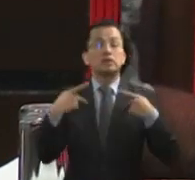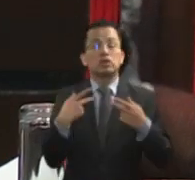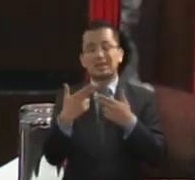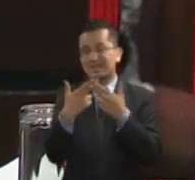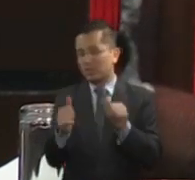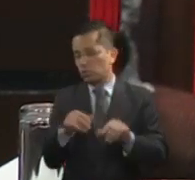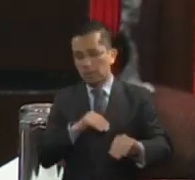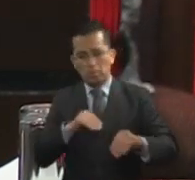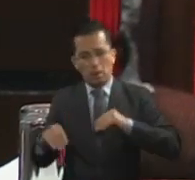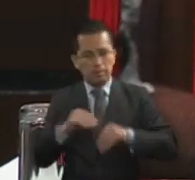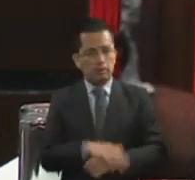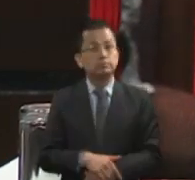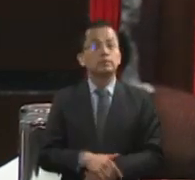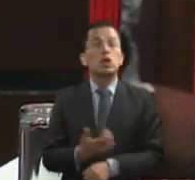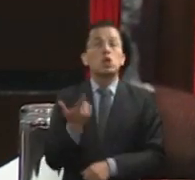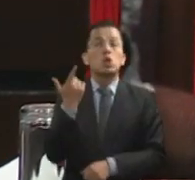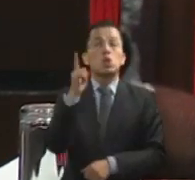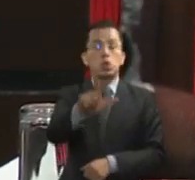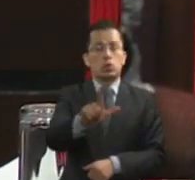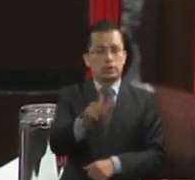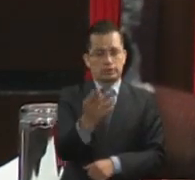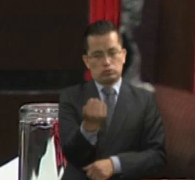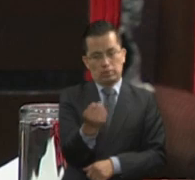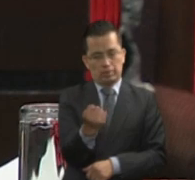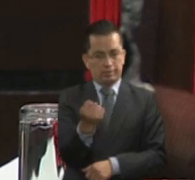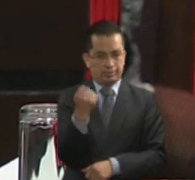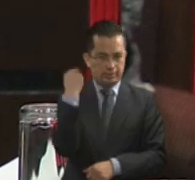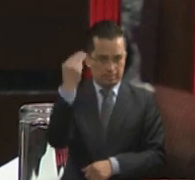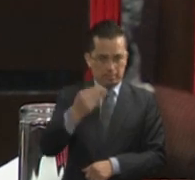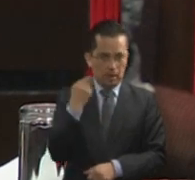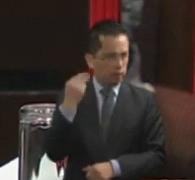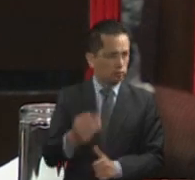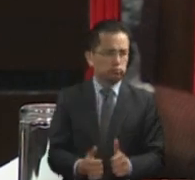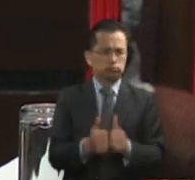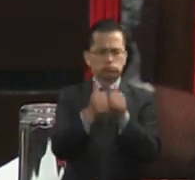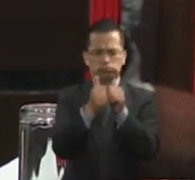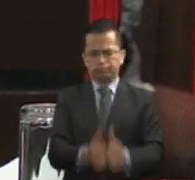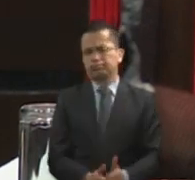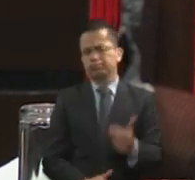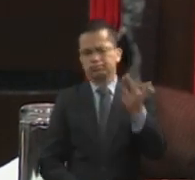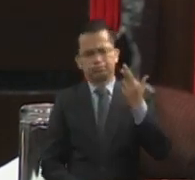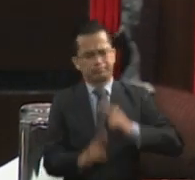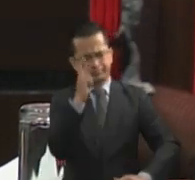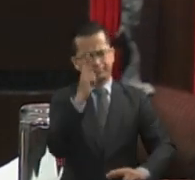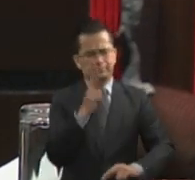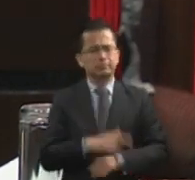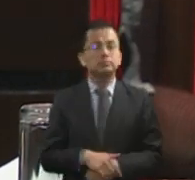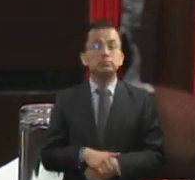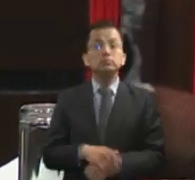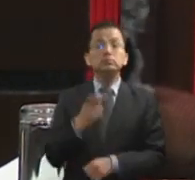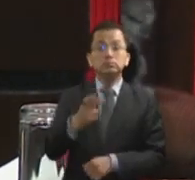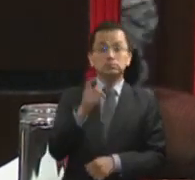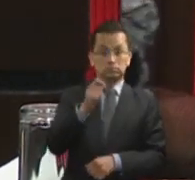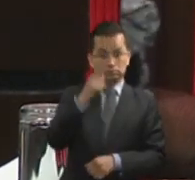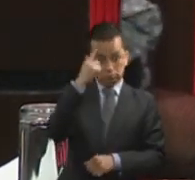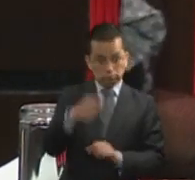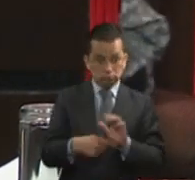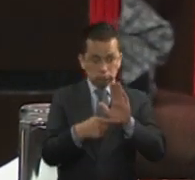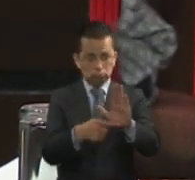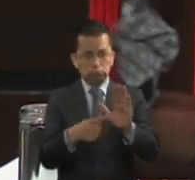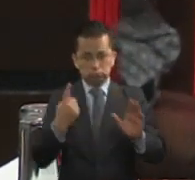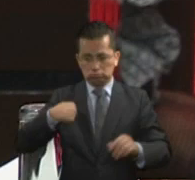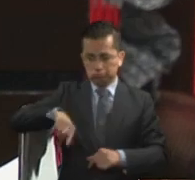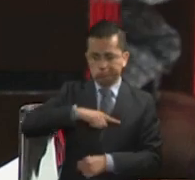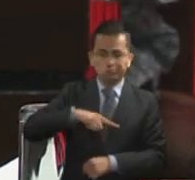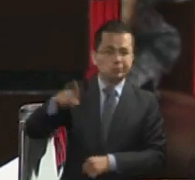próximo lunes 9 de marzo. Conscientes de la importancia de visibilizar cómo sería México sin